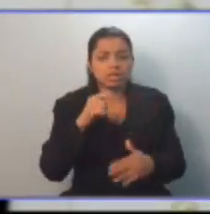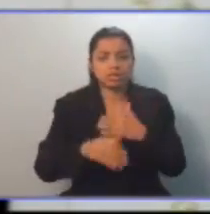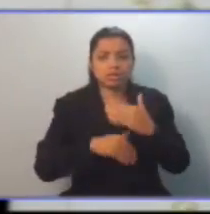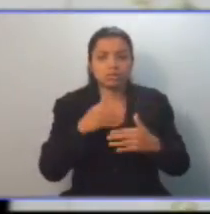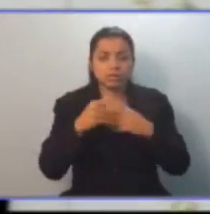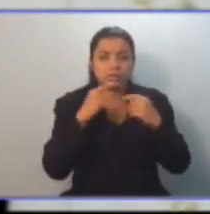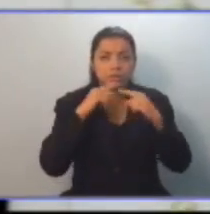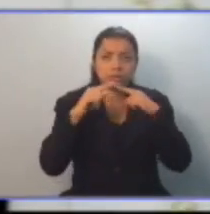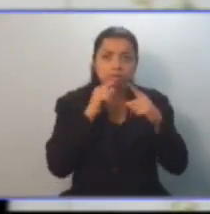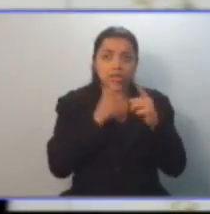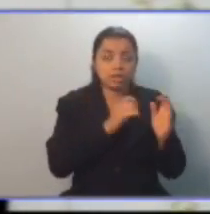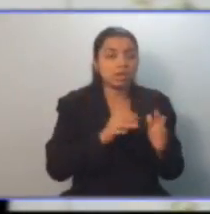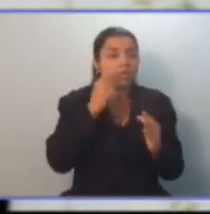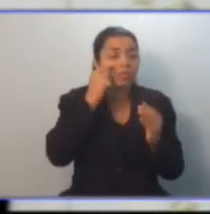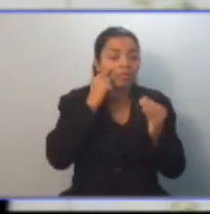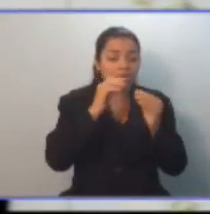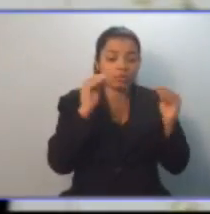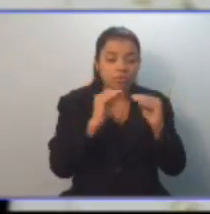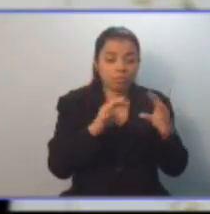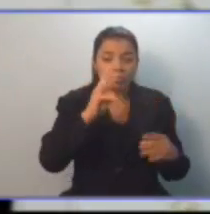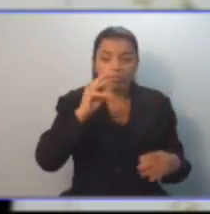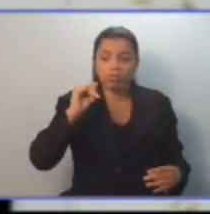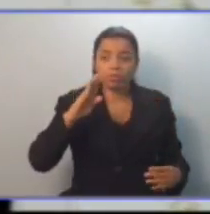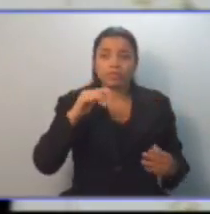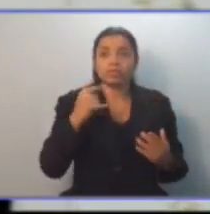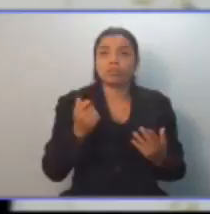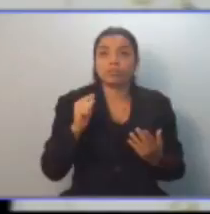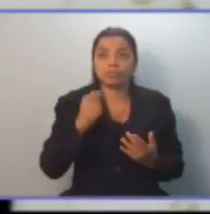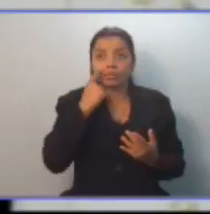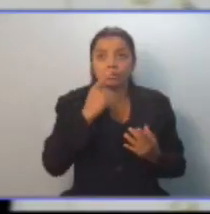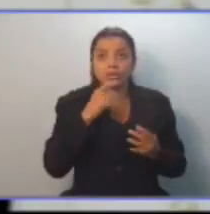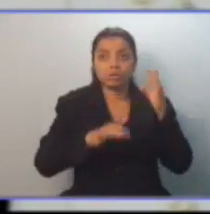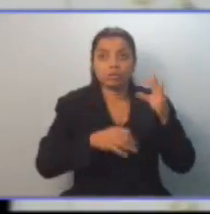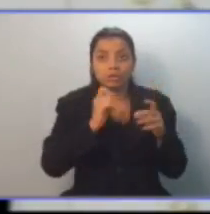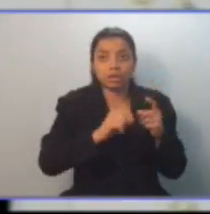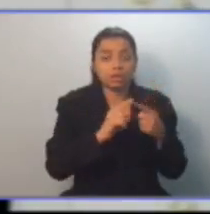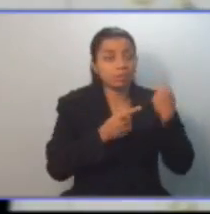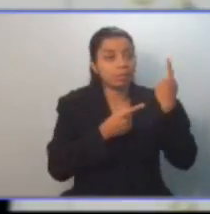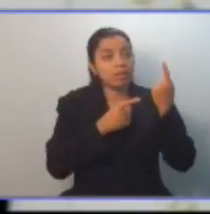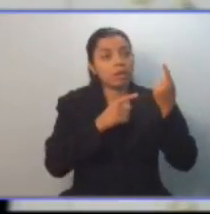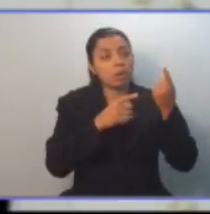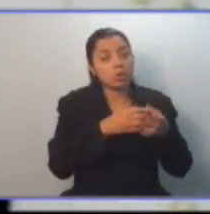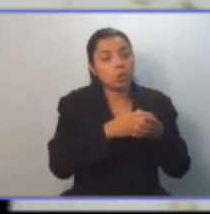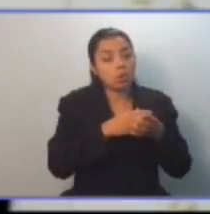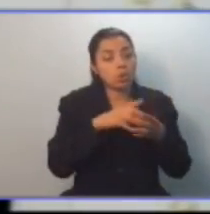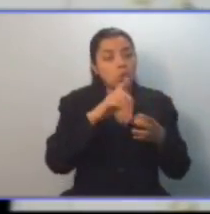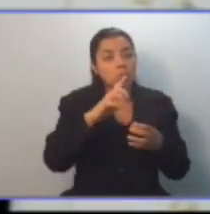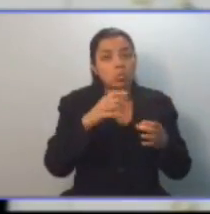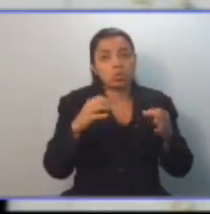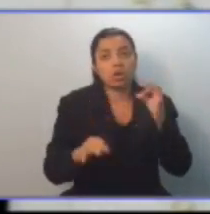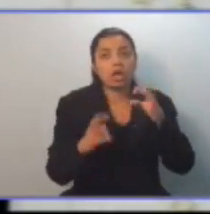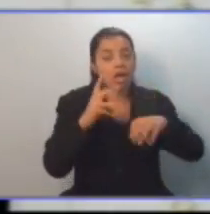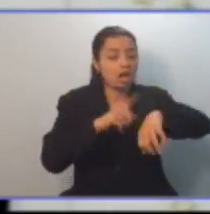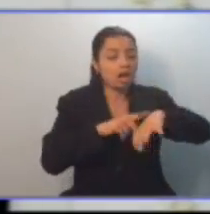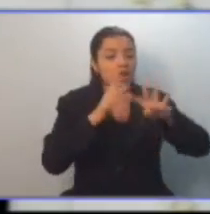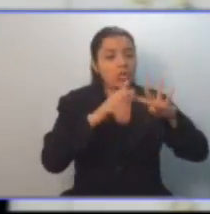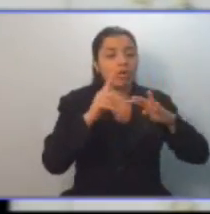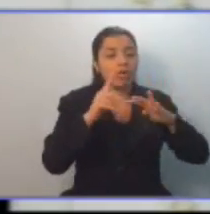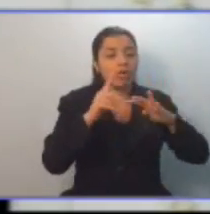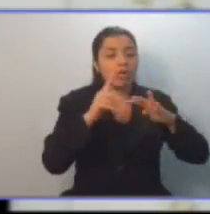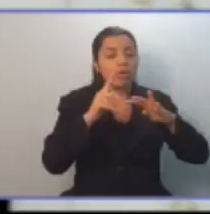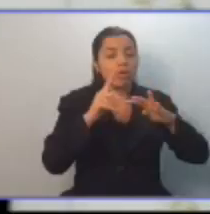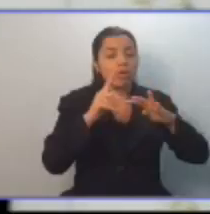administrativo? ¿Hay algún sitio web, algún portal donde yo pueda ver el juzgado primero, el juzgado segundo, qué audiencia hay a las 9 de la mañana, qué audiencia hay a las 11,